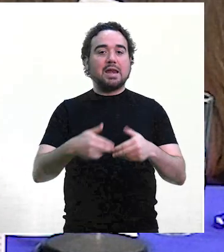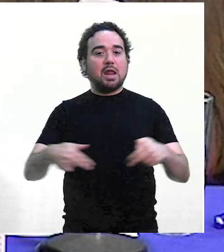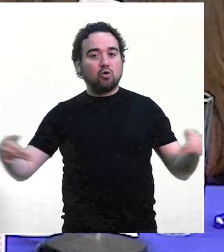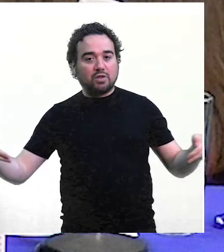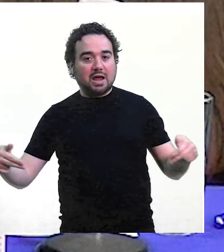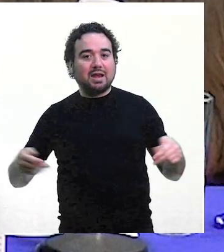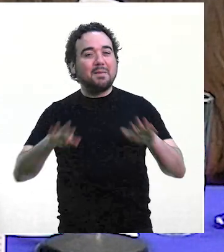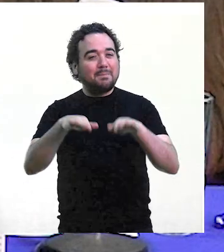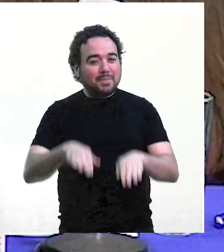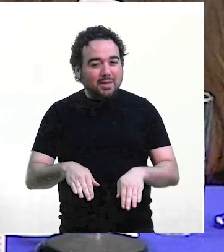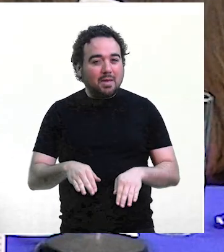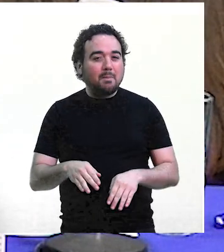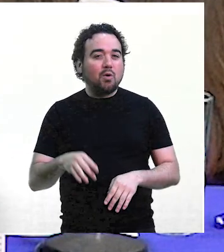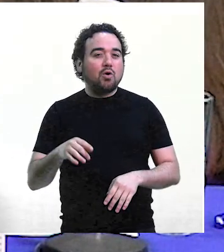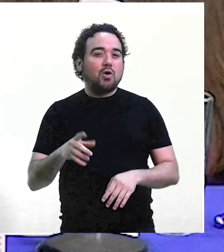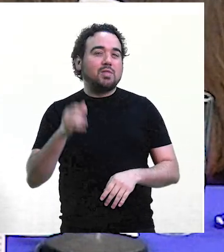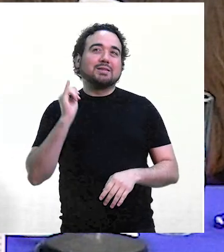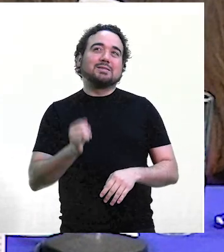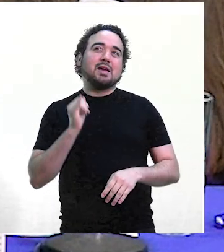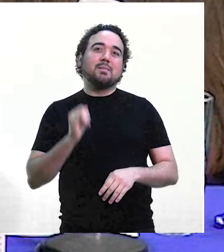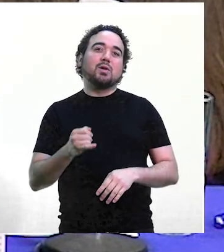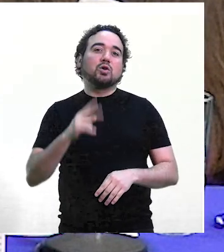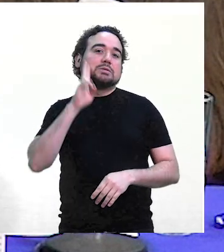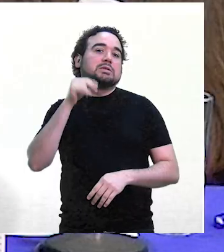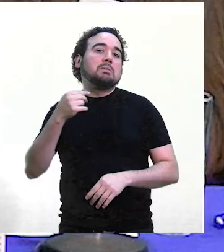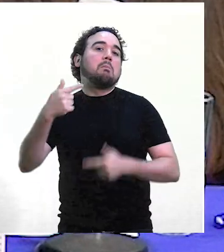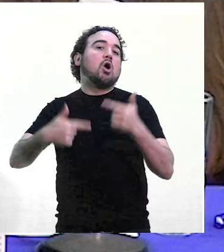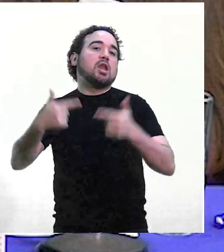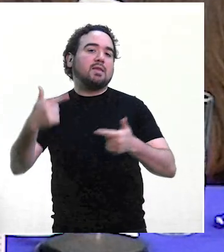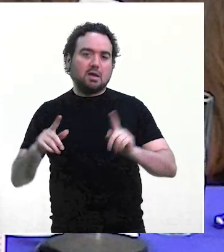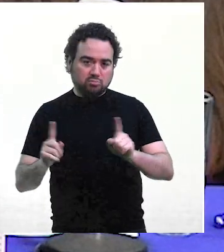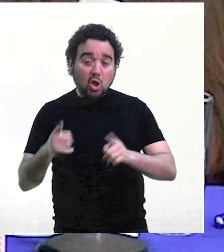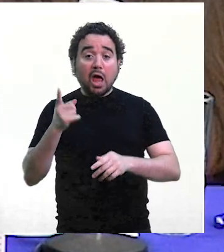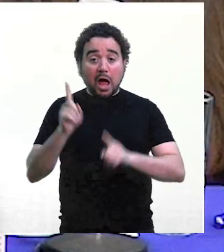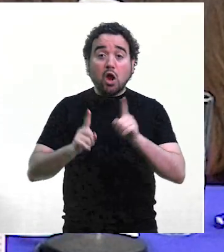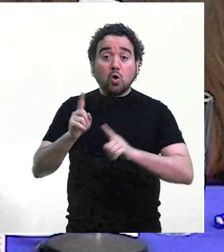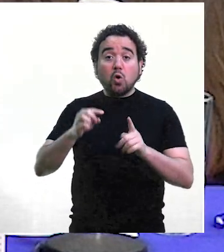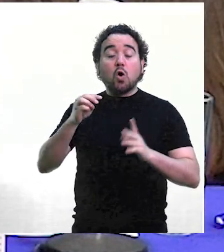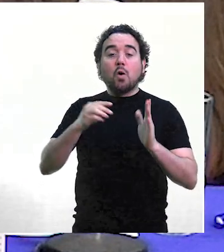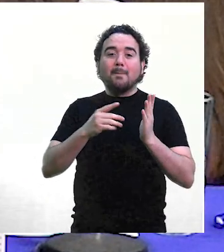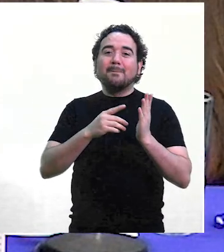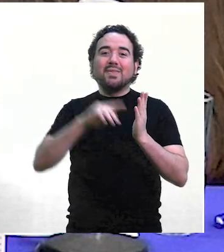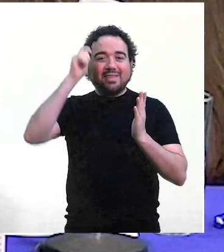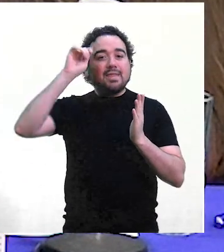que no sean neutrales como las que hemos visto siempre, o apolíticas. Hay marcos teóricos que